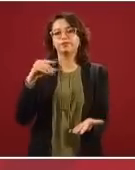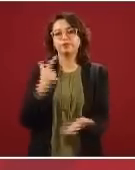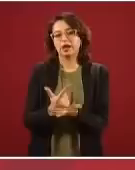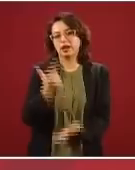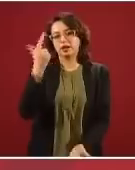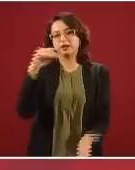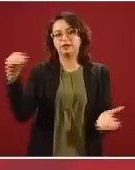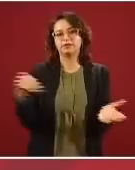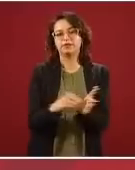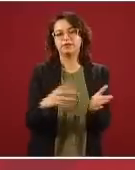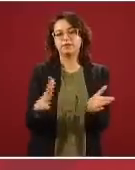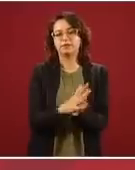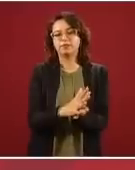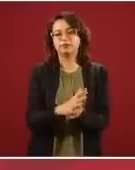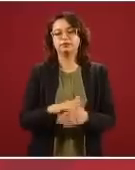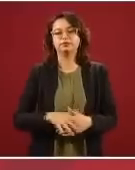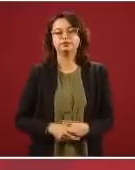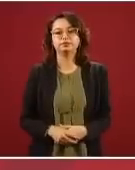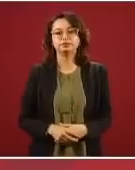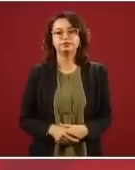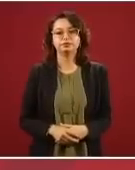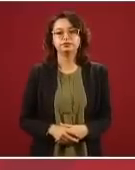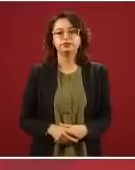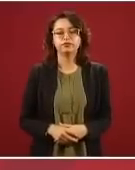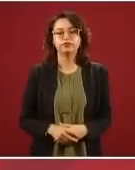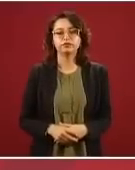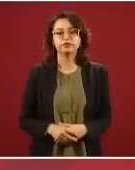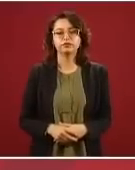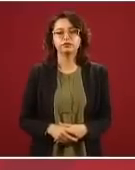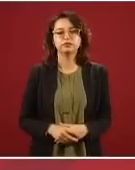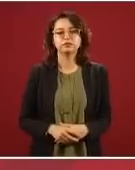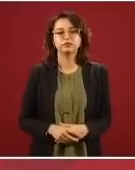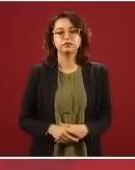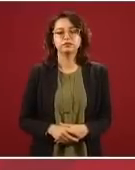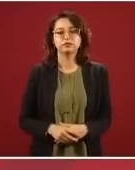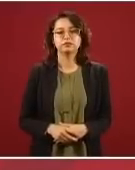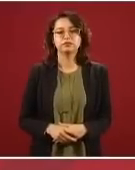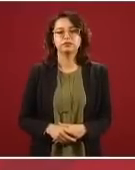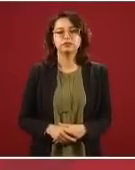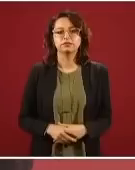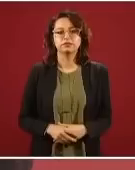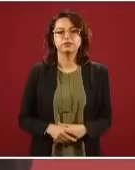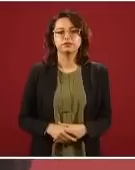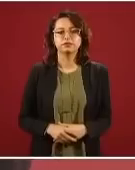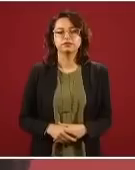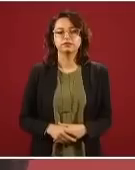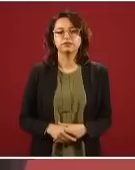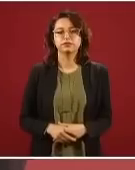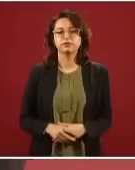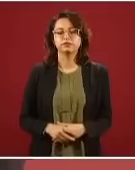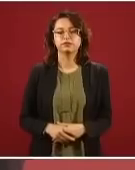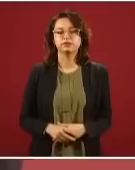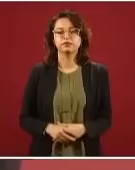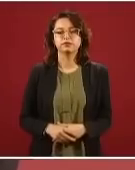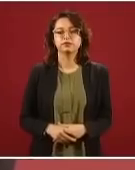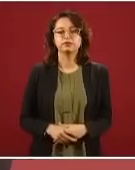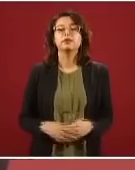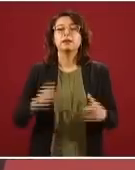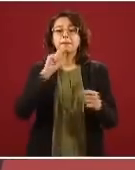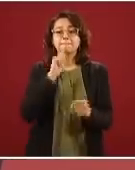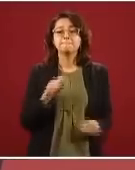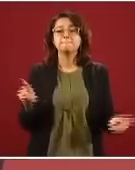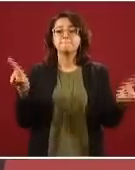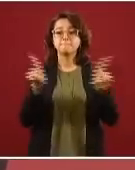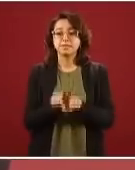Y hay un mecanismo que permite que la fiscalía pueda recuperar